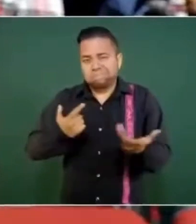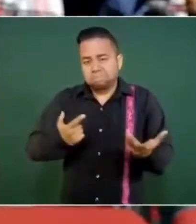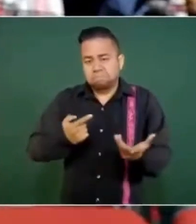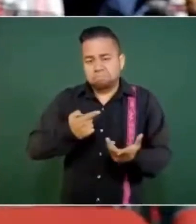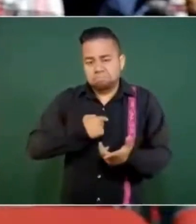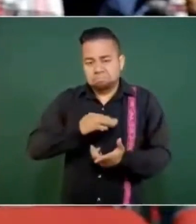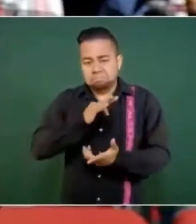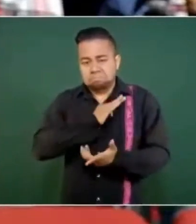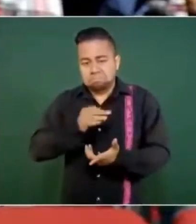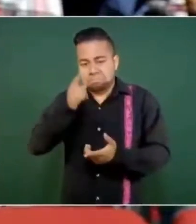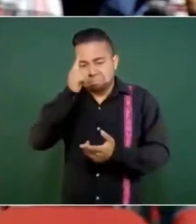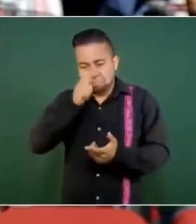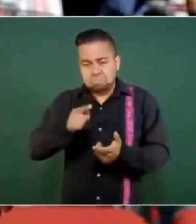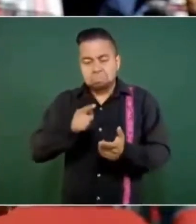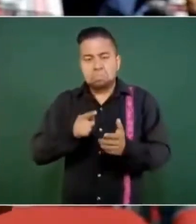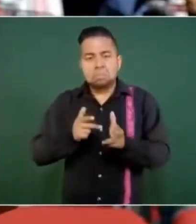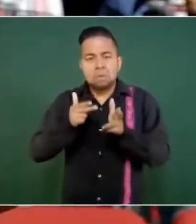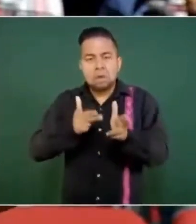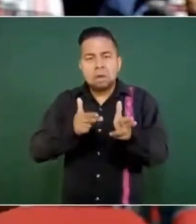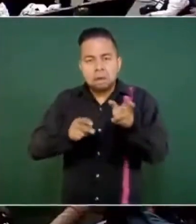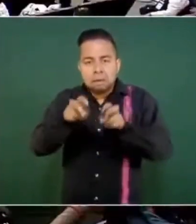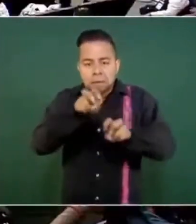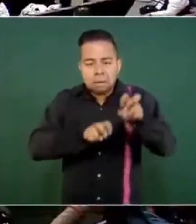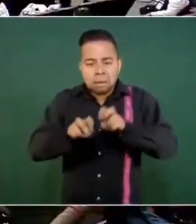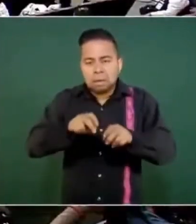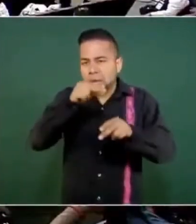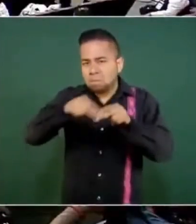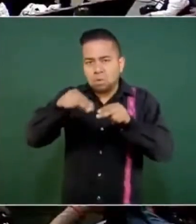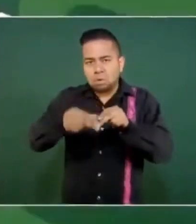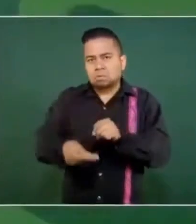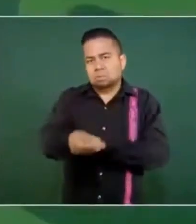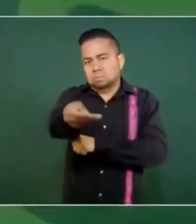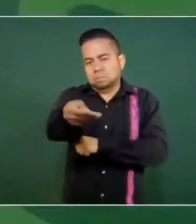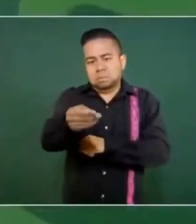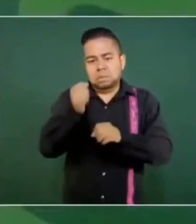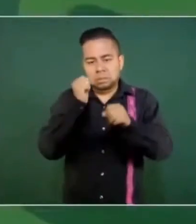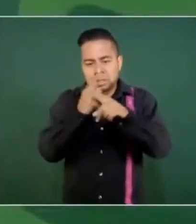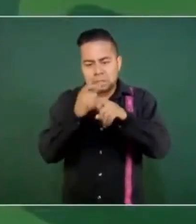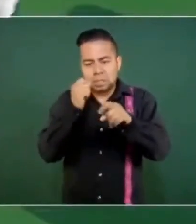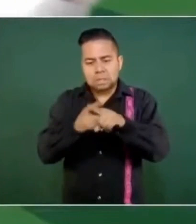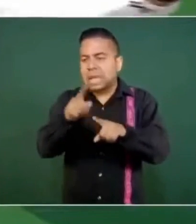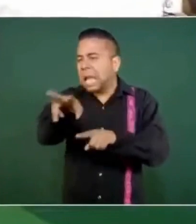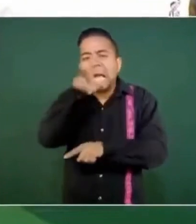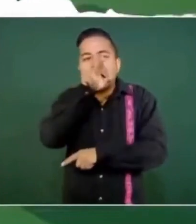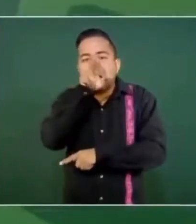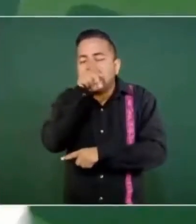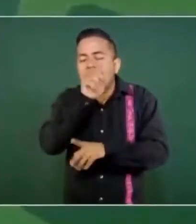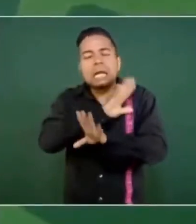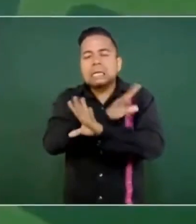al tren interoceánico. Bueno, ya va, ya está tu boleto. Por lo menos de Salina Cruz a...